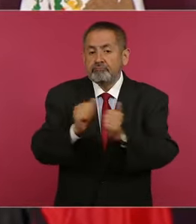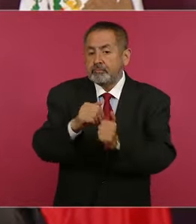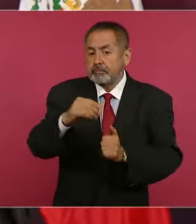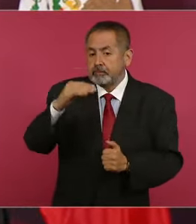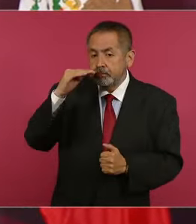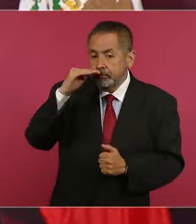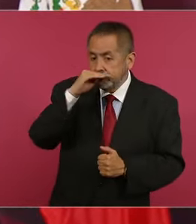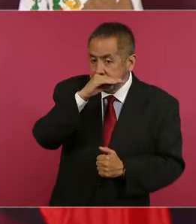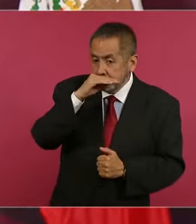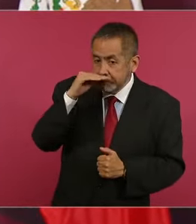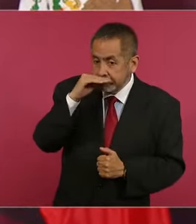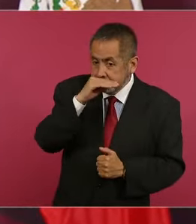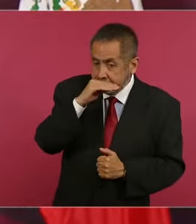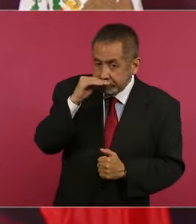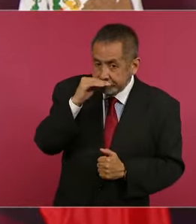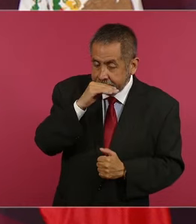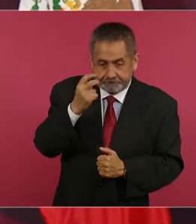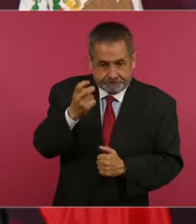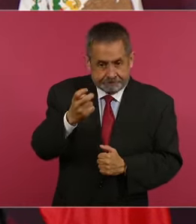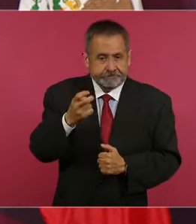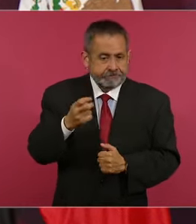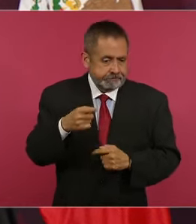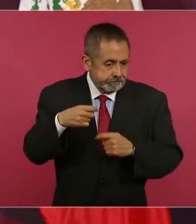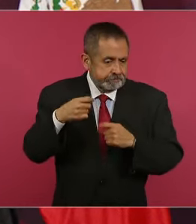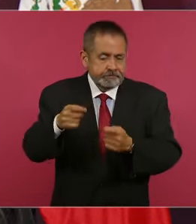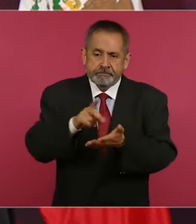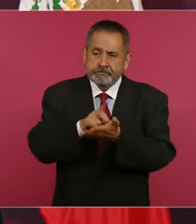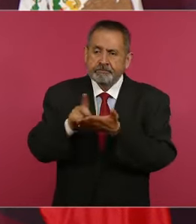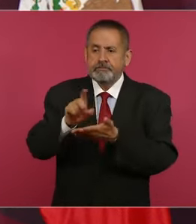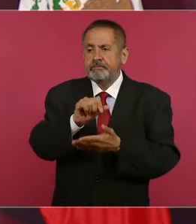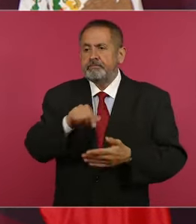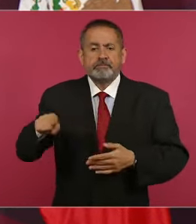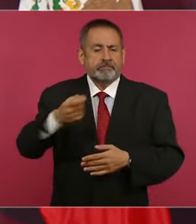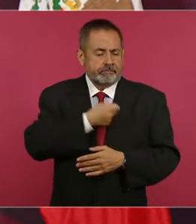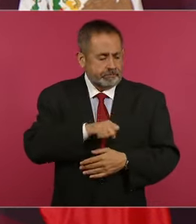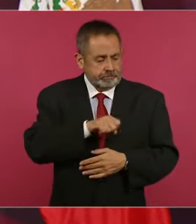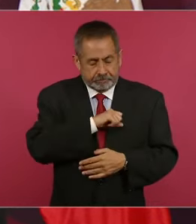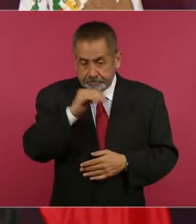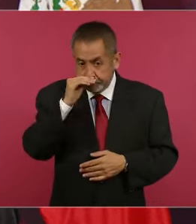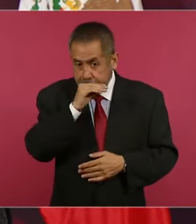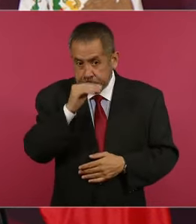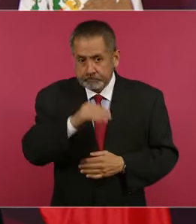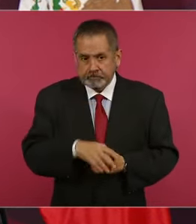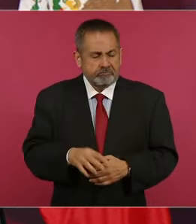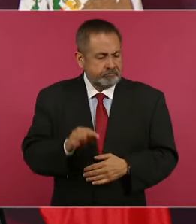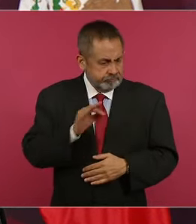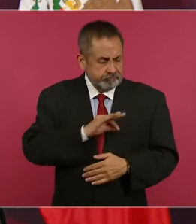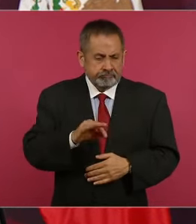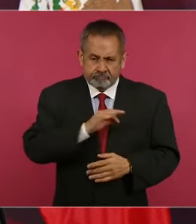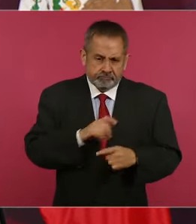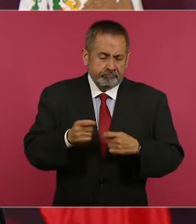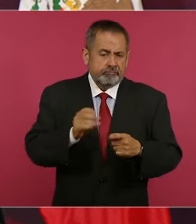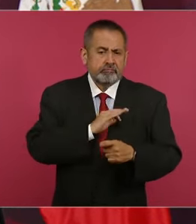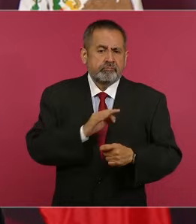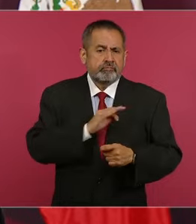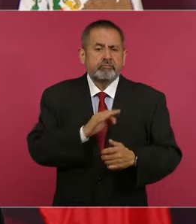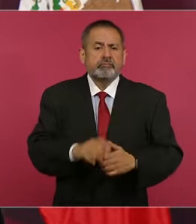gratuito, que se garantice el derecho a la salud. Lo vamos a lograr.